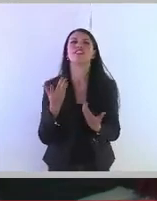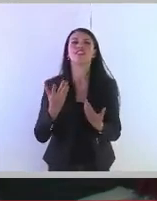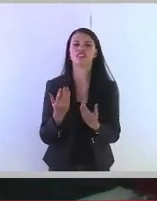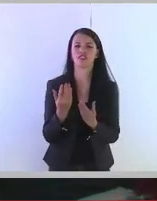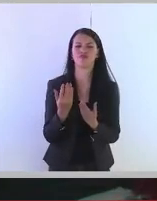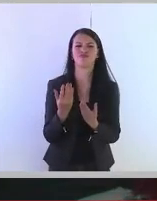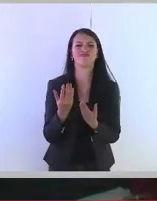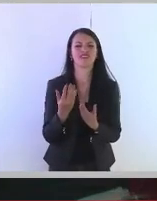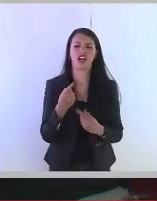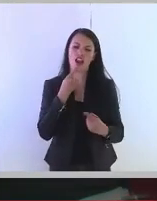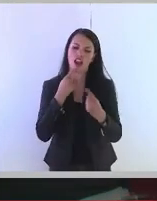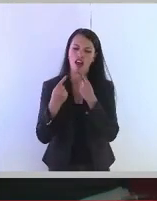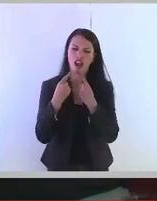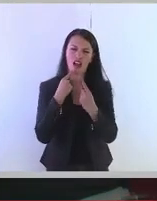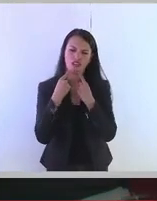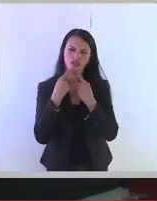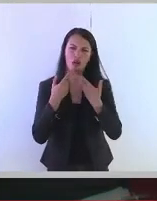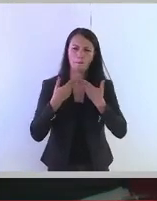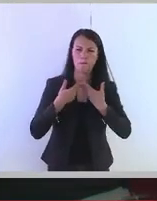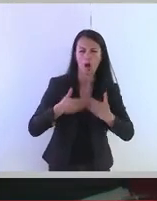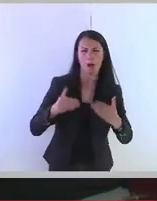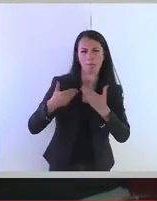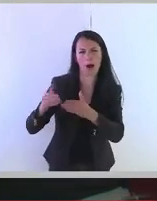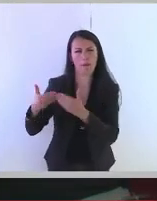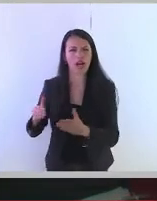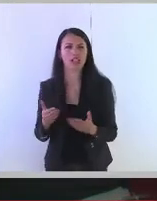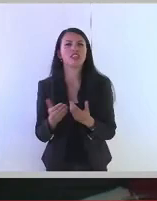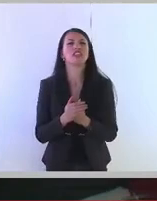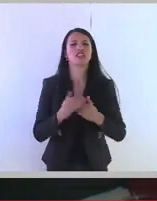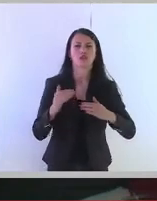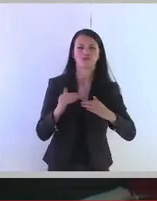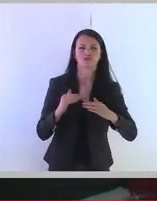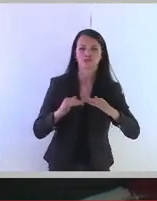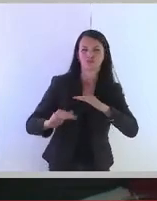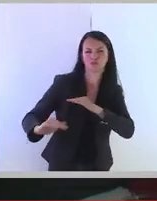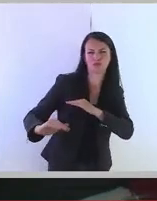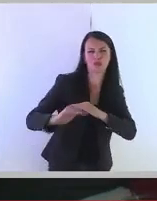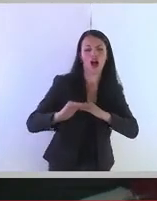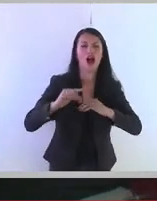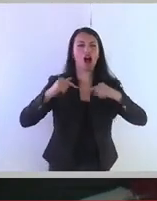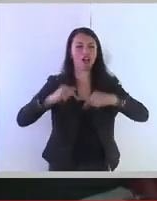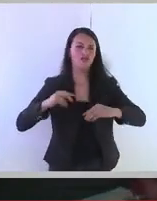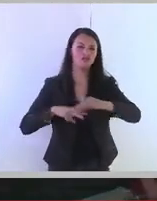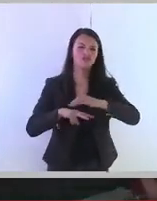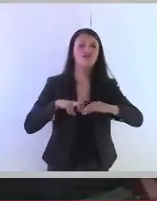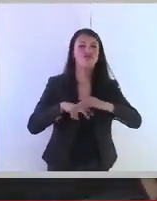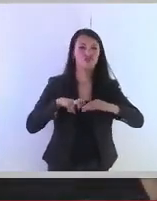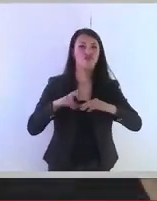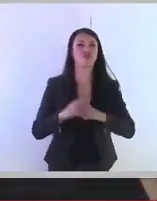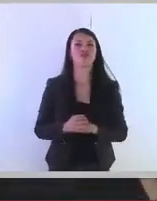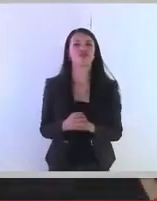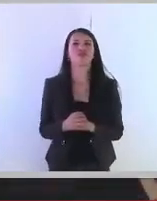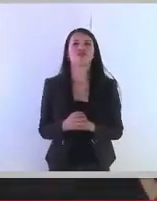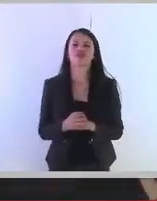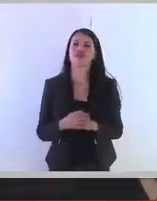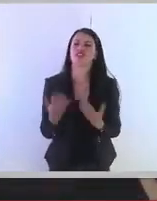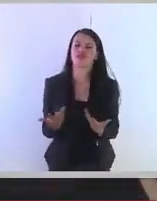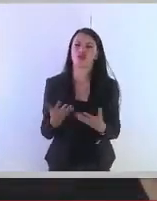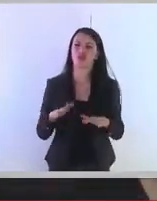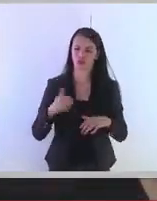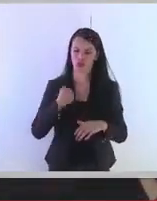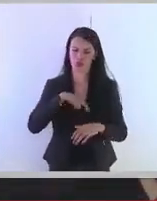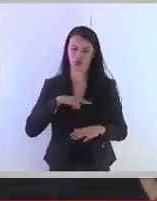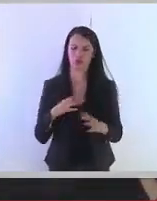en el diálogo romper las asimetrías que han dominado en el sector minero, por ejemplo. ¿Cómo vamos a